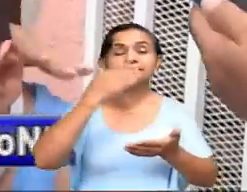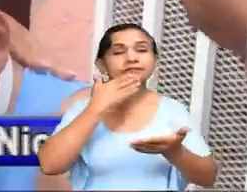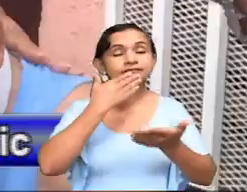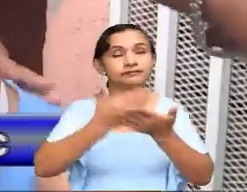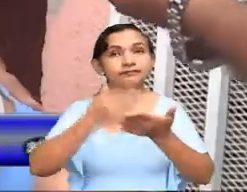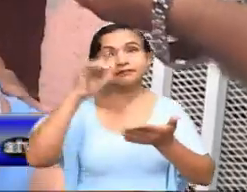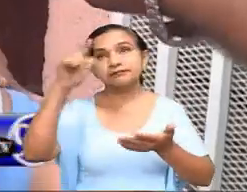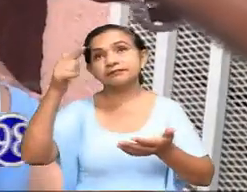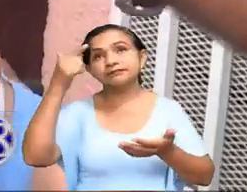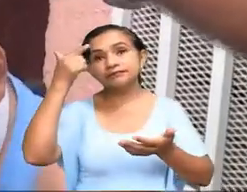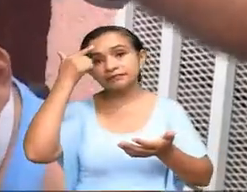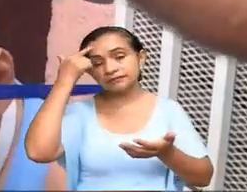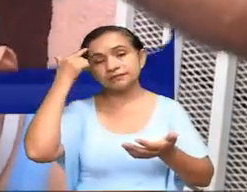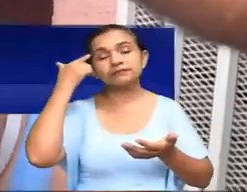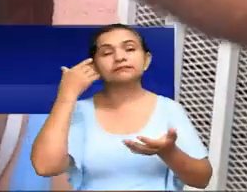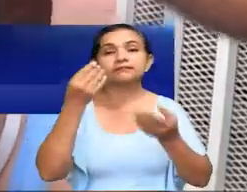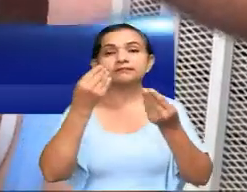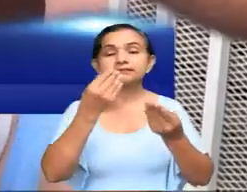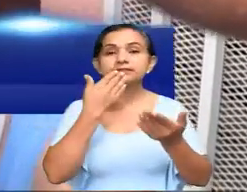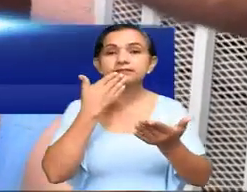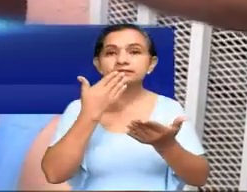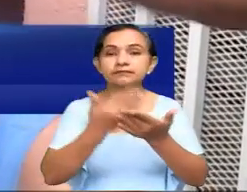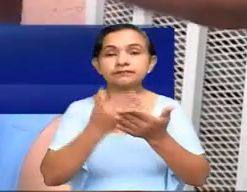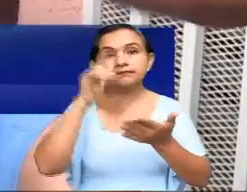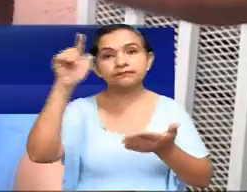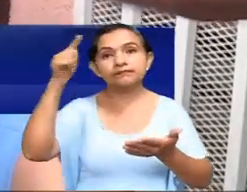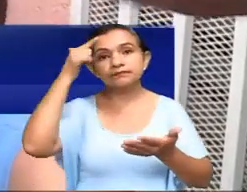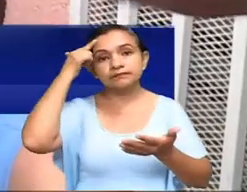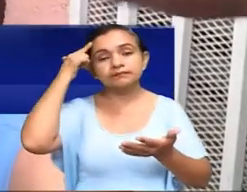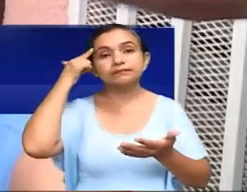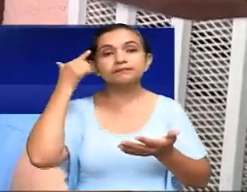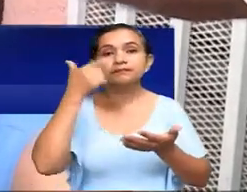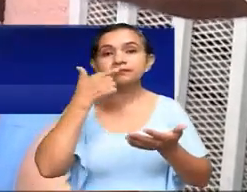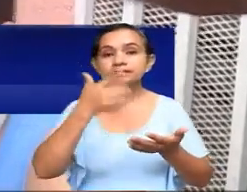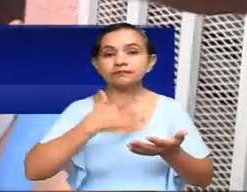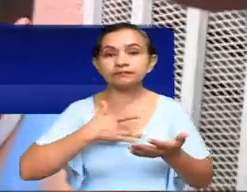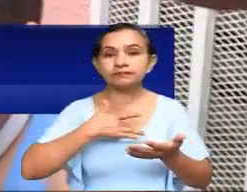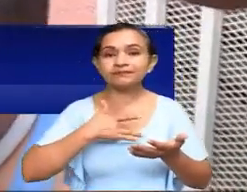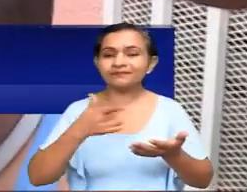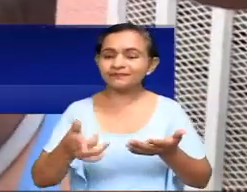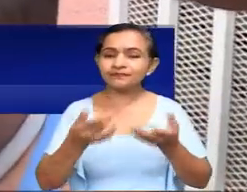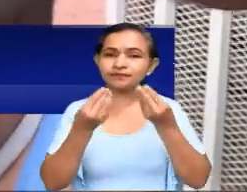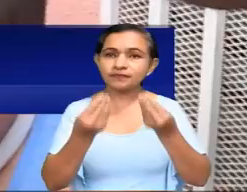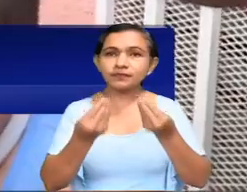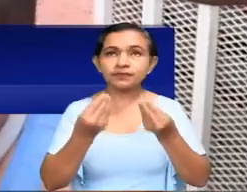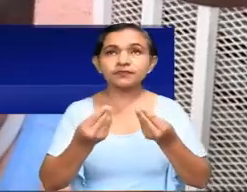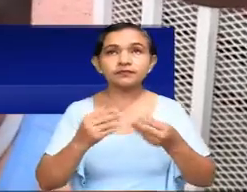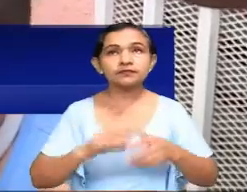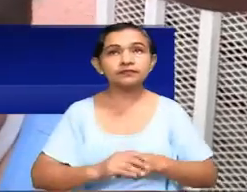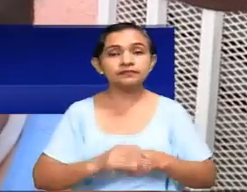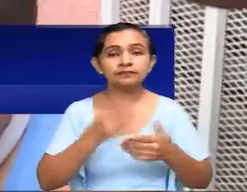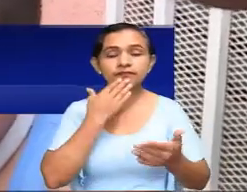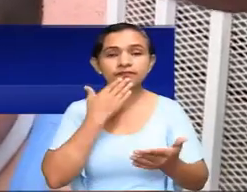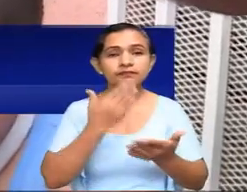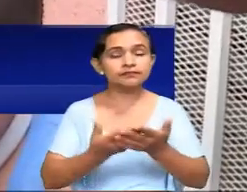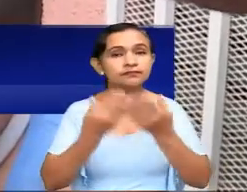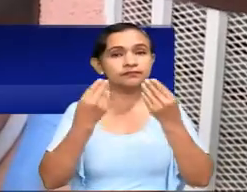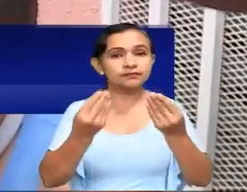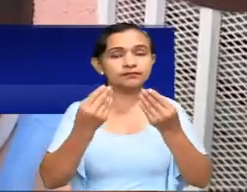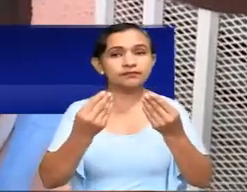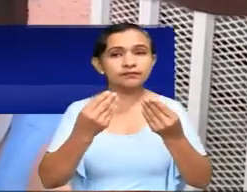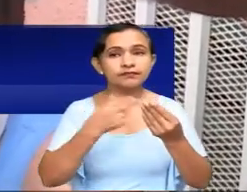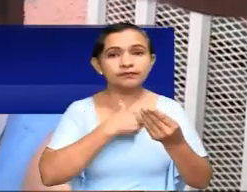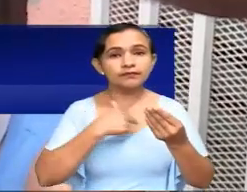muy agradecida, ¿verdad? Porque la verdad pues él la necesita bastante y les agradezco mucho pues que el Señor les